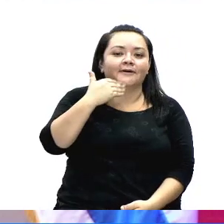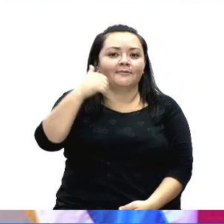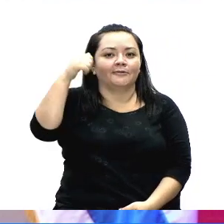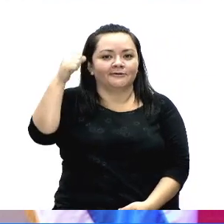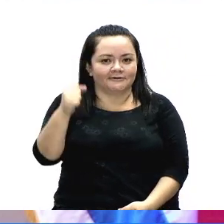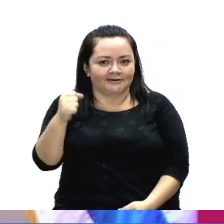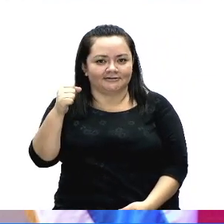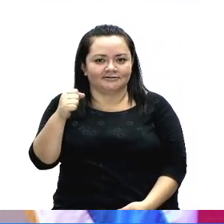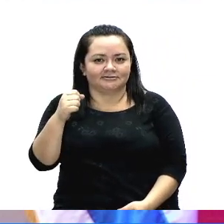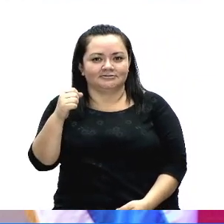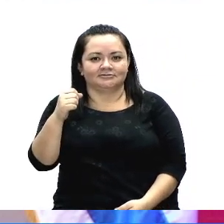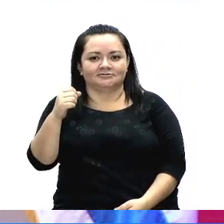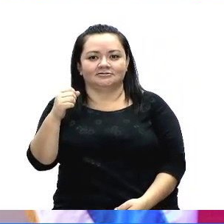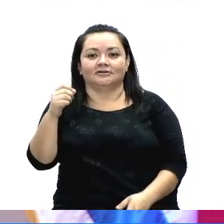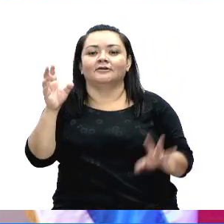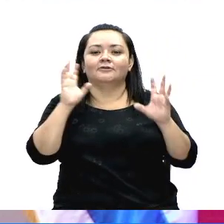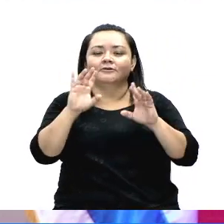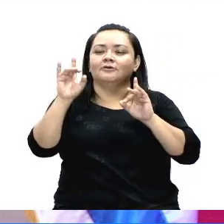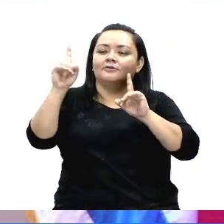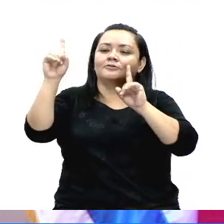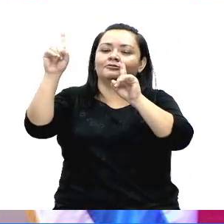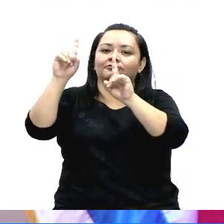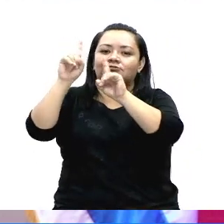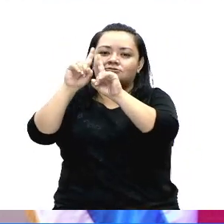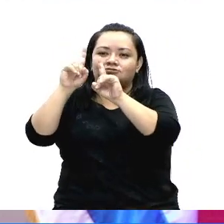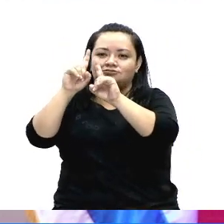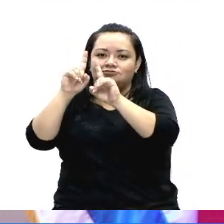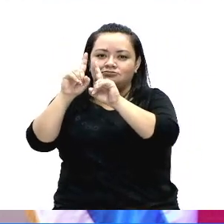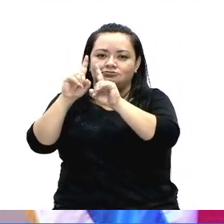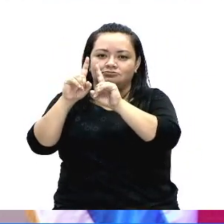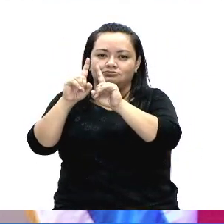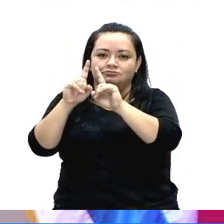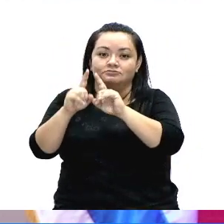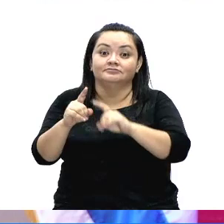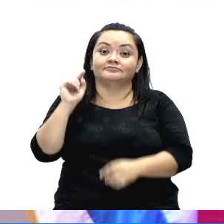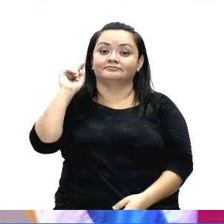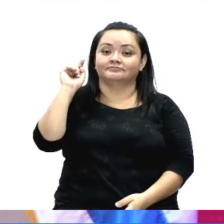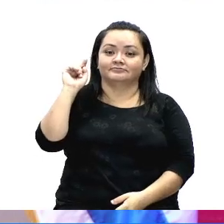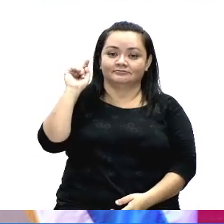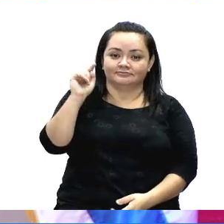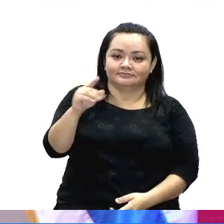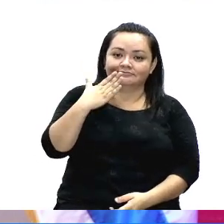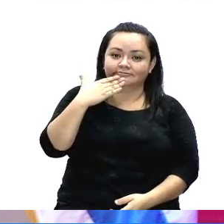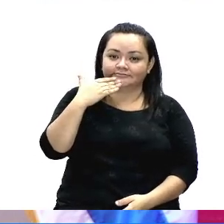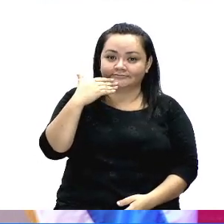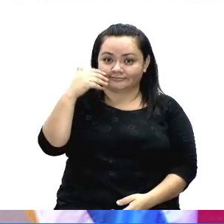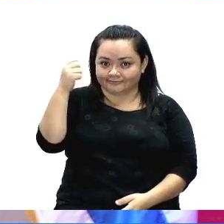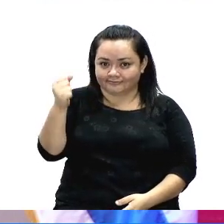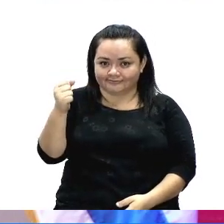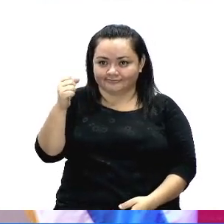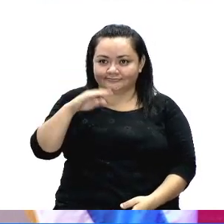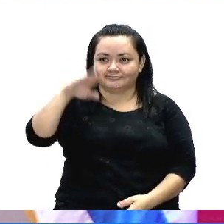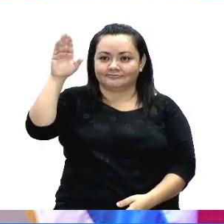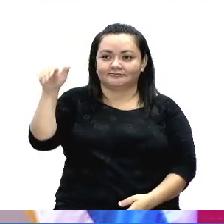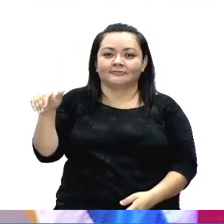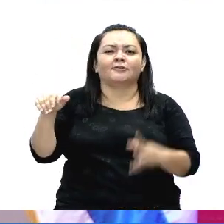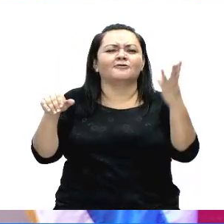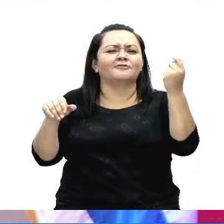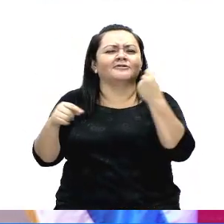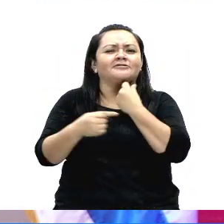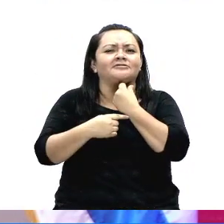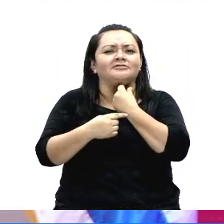en medio de la nube y subió al monte y estuvo moisés en el monte cuanto